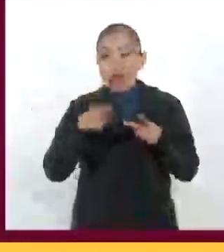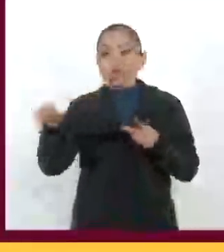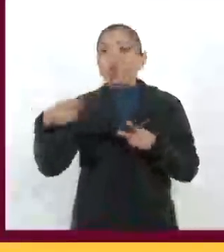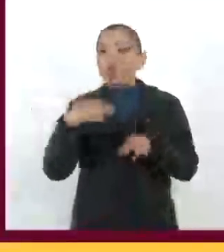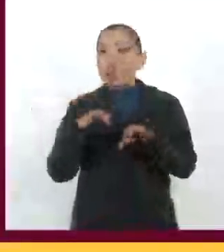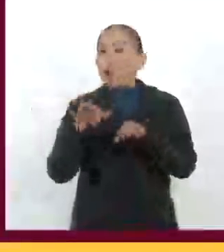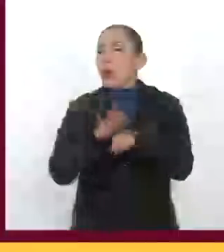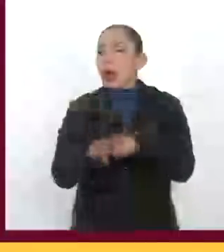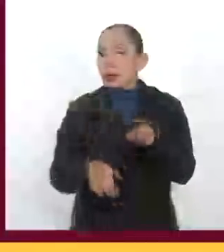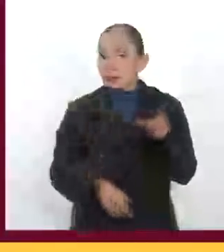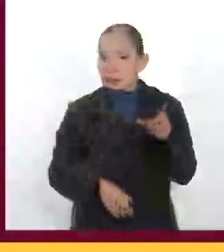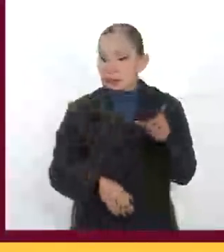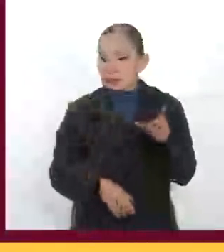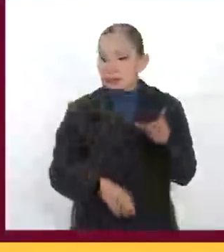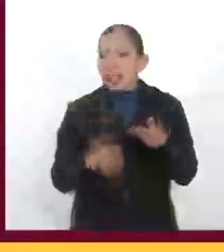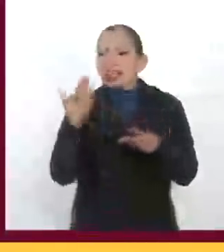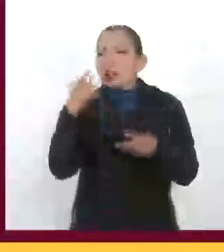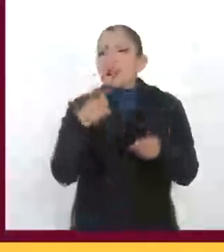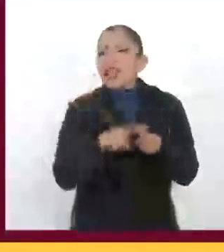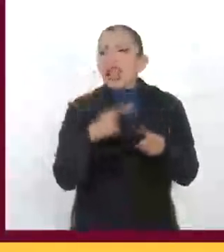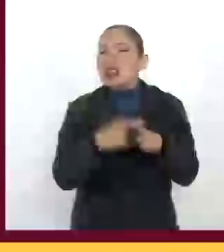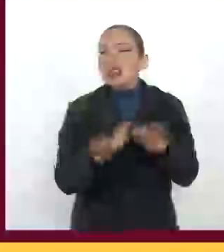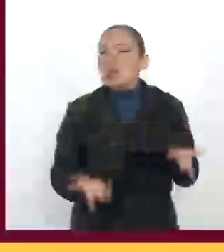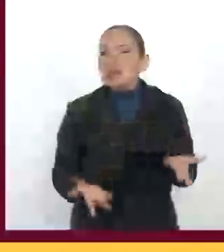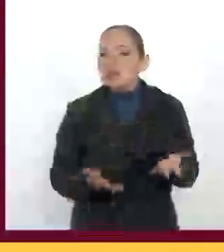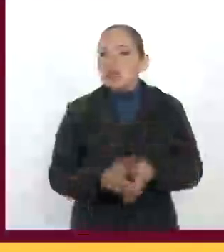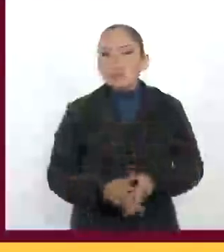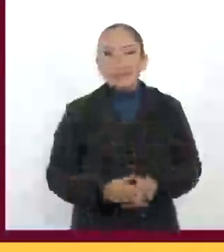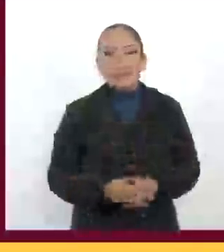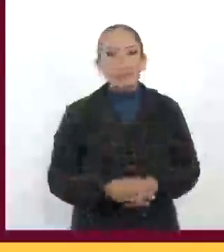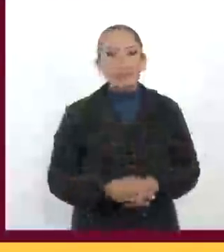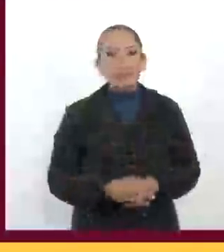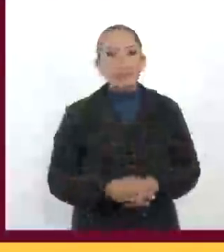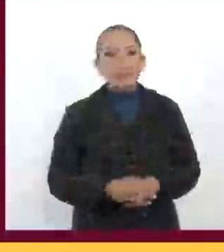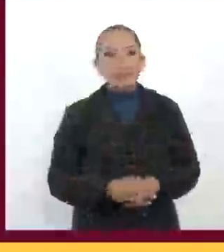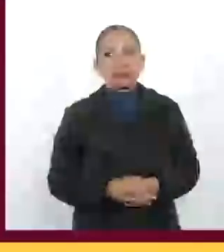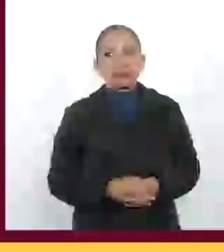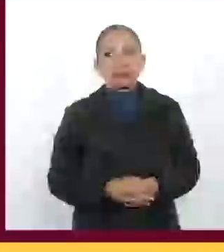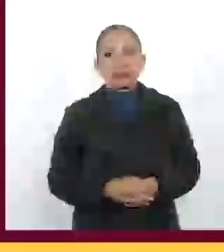responsabilidades y atribuciones. ¿Saben quiénes son?